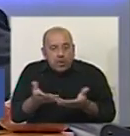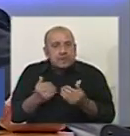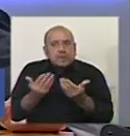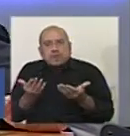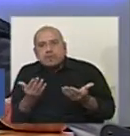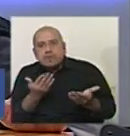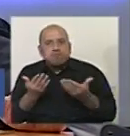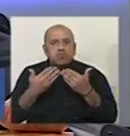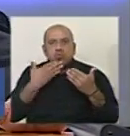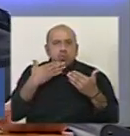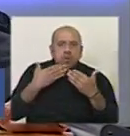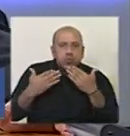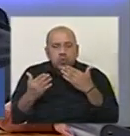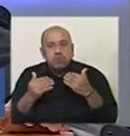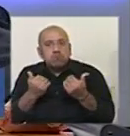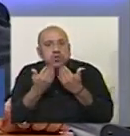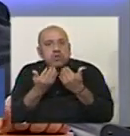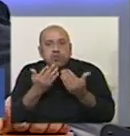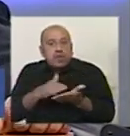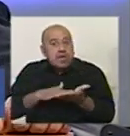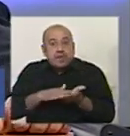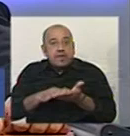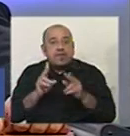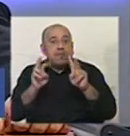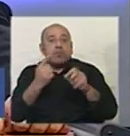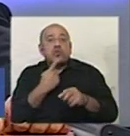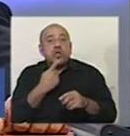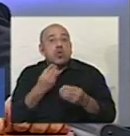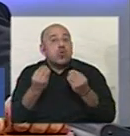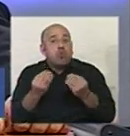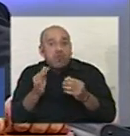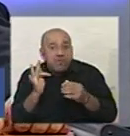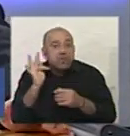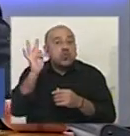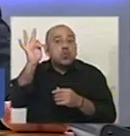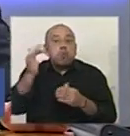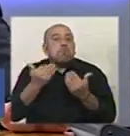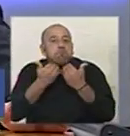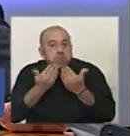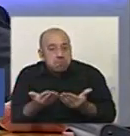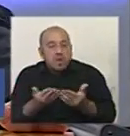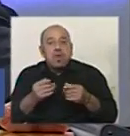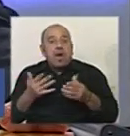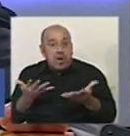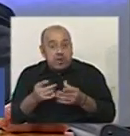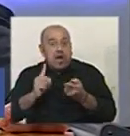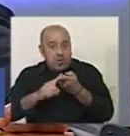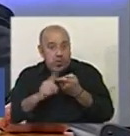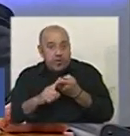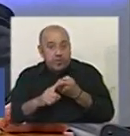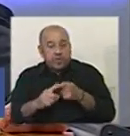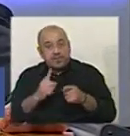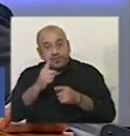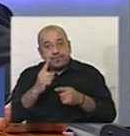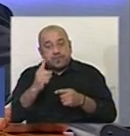de transición acá, en la región en particular, que realmente no sabemos qué es lo que va a pasar. Sí, el acuerdo este, igual con entre